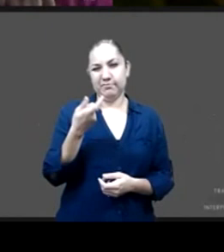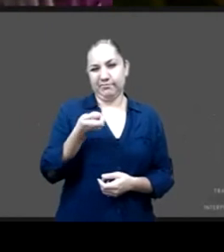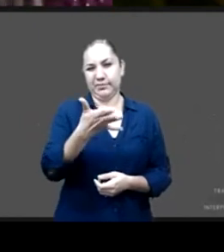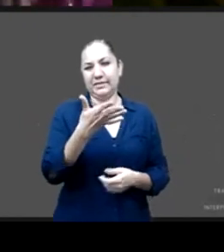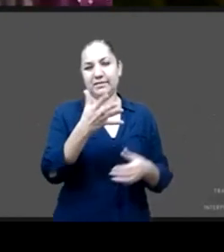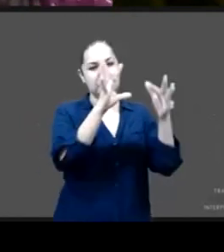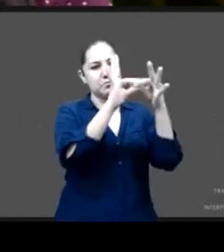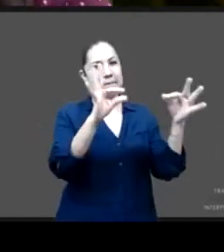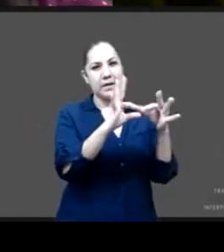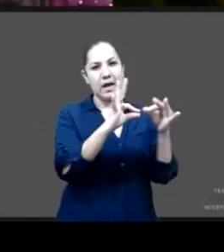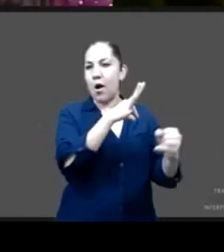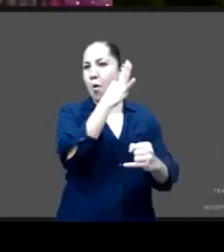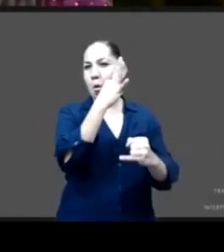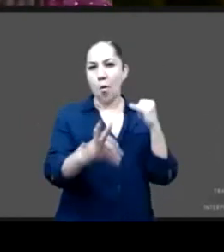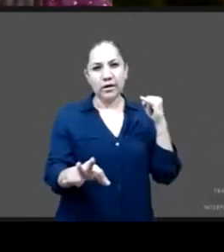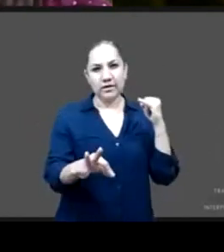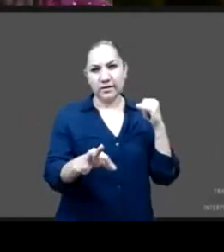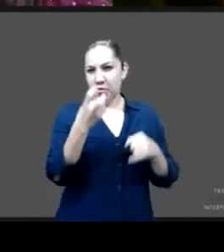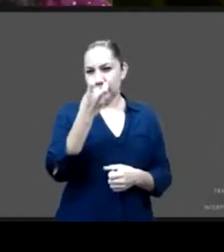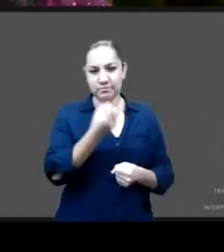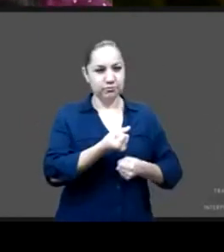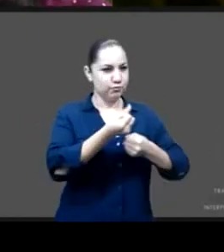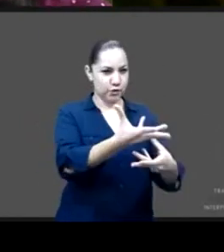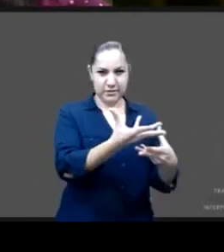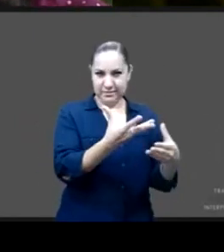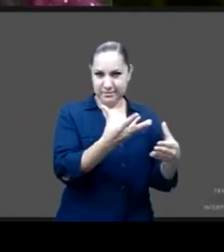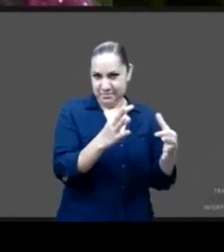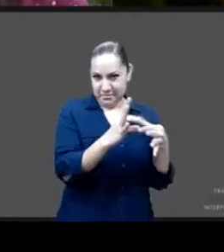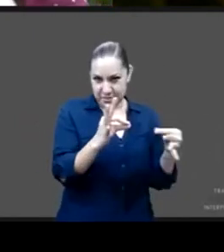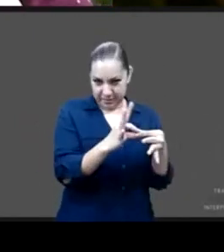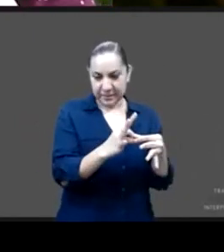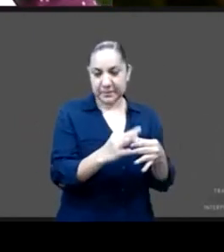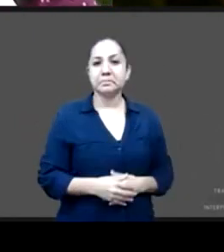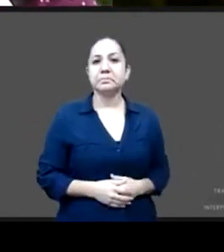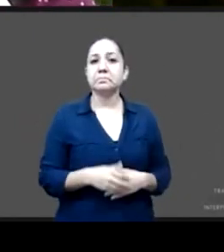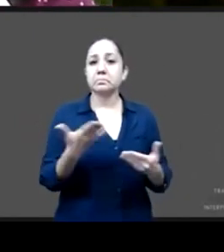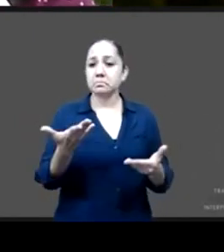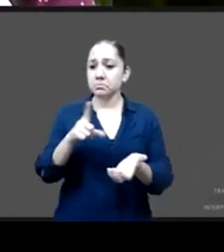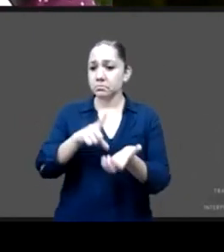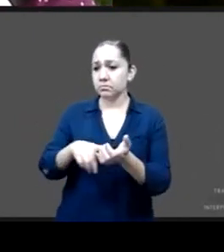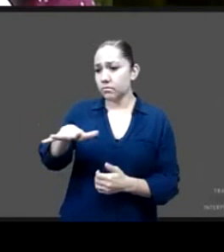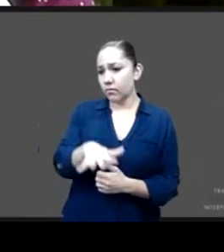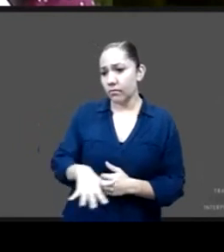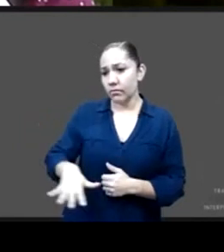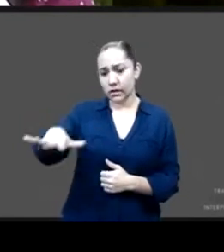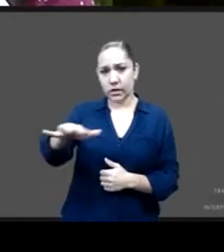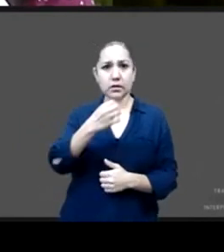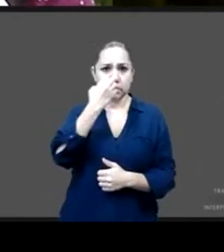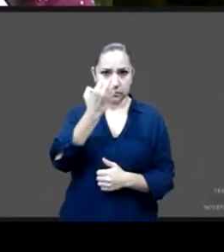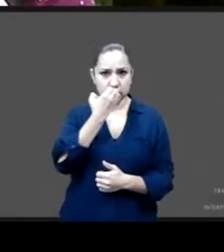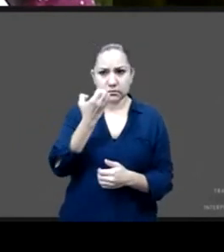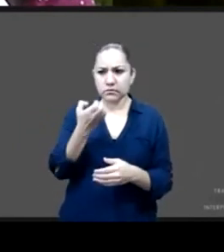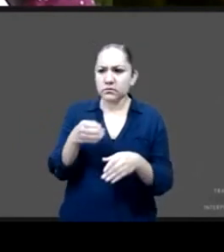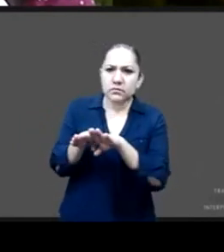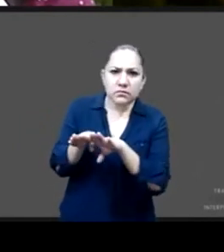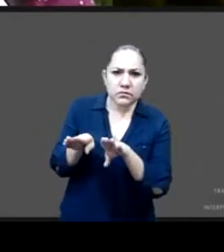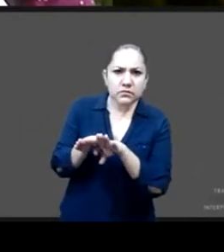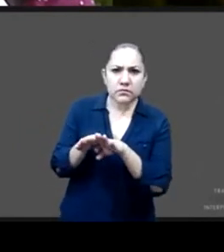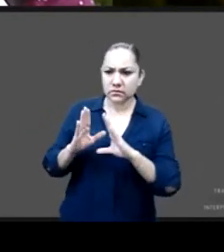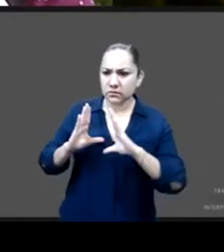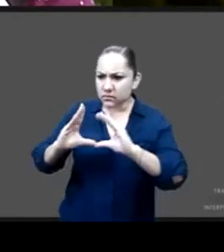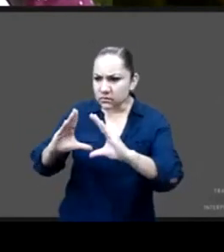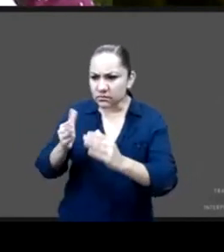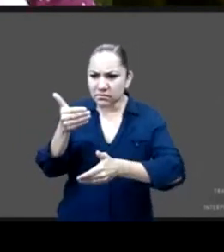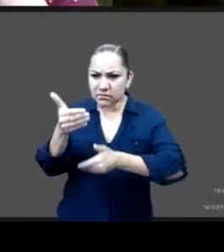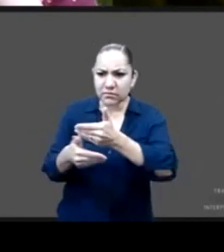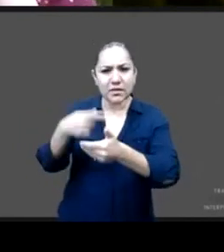apoyo de instituciones para desde las escuelas construir sociedades de paz? me refiero a llevar un seguimiento